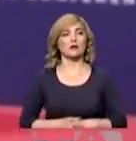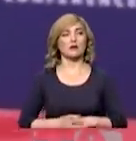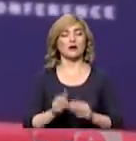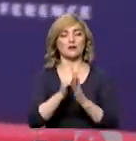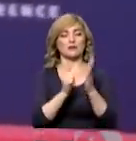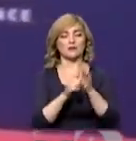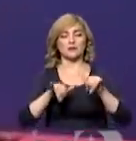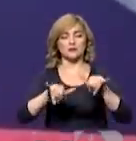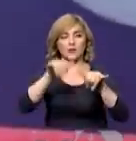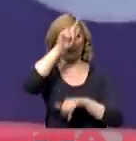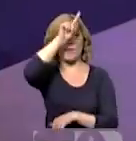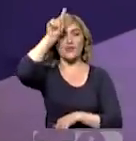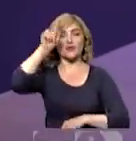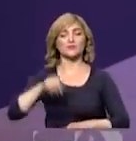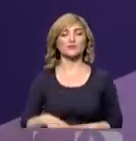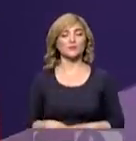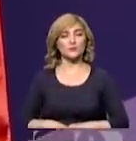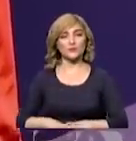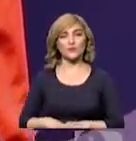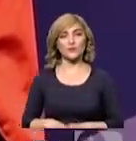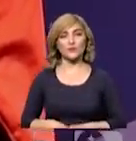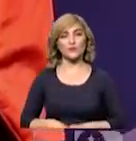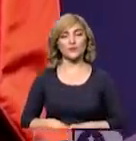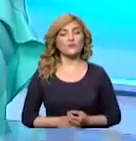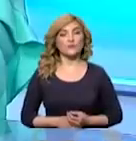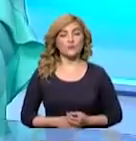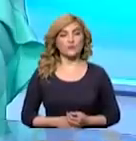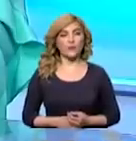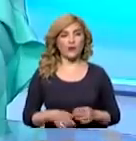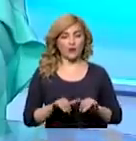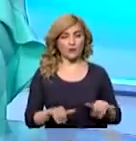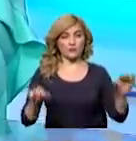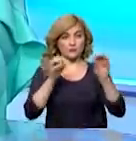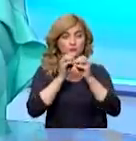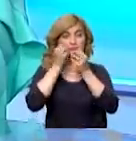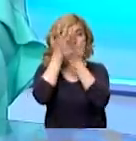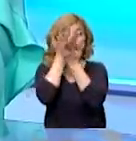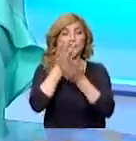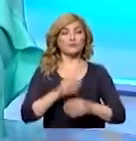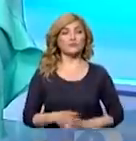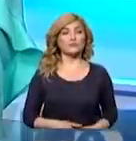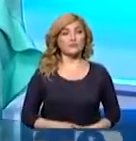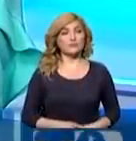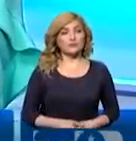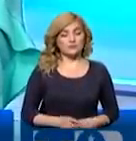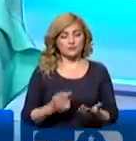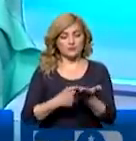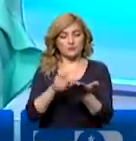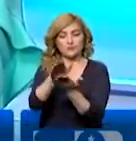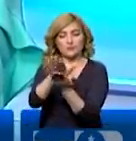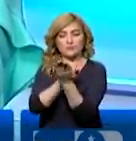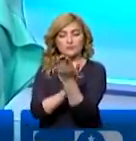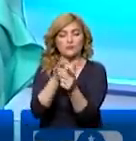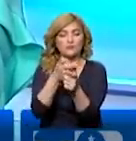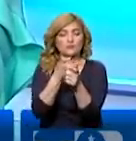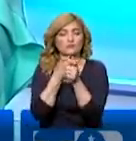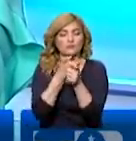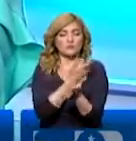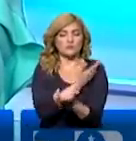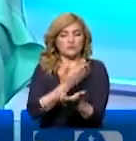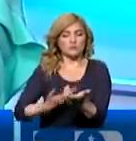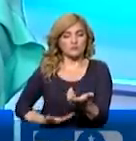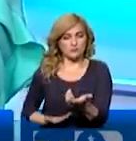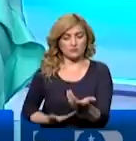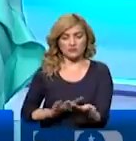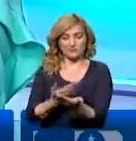Madrid. María Gracia Acosta, 24 horas. Continuamos con más información. El análisis del proyecto urgente del Ejecutivo en el Pleno de la